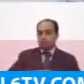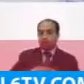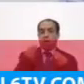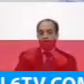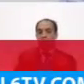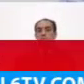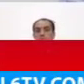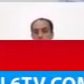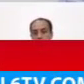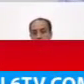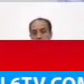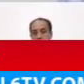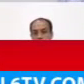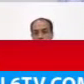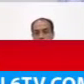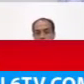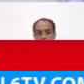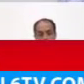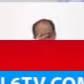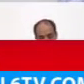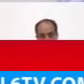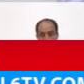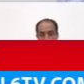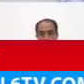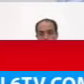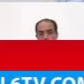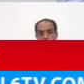muchas personas de tanto del Estado de México, como